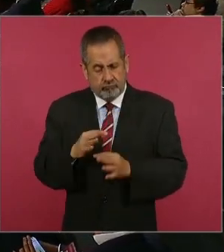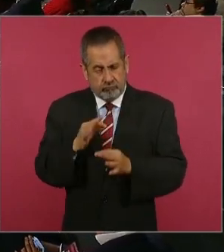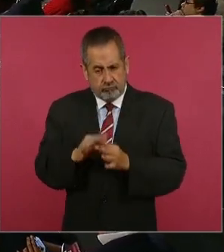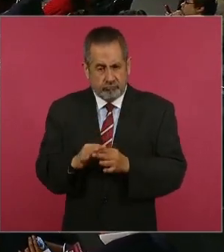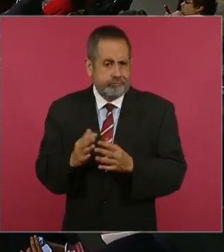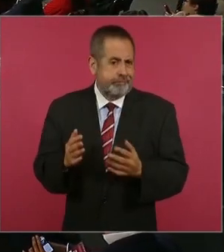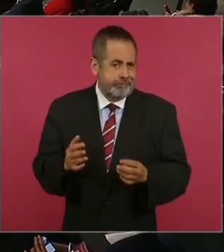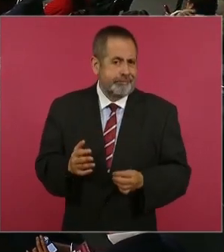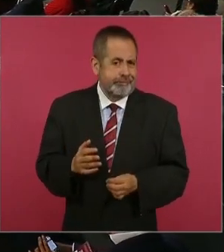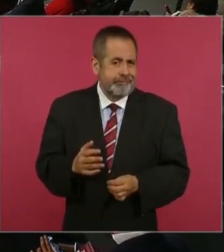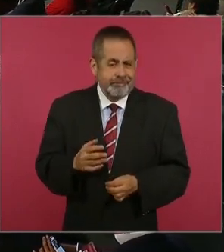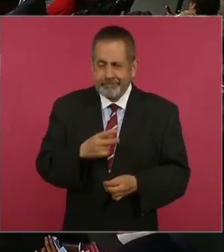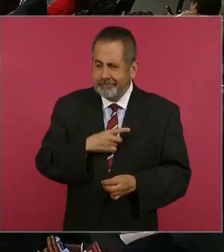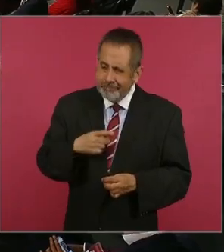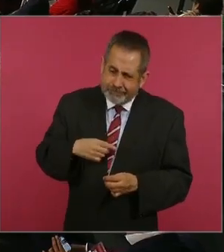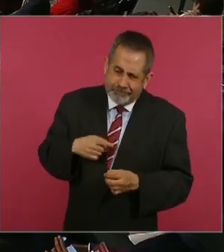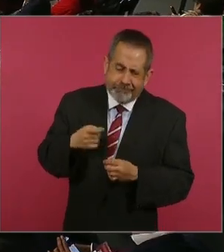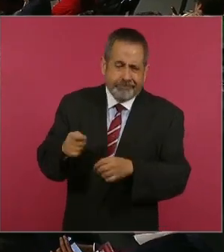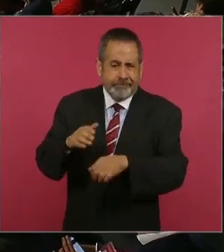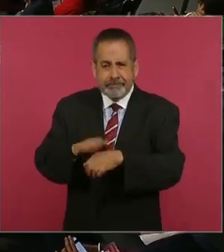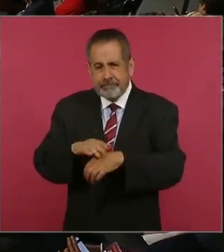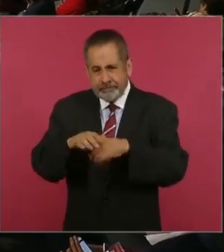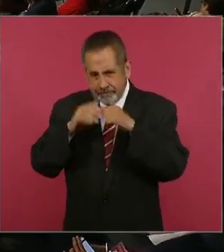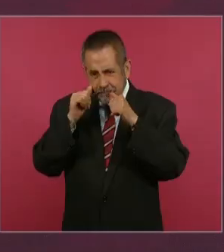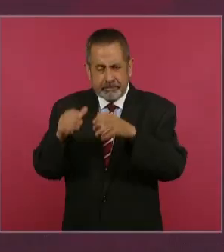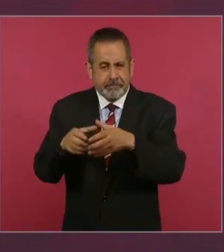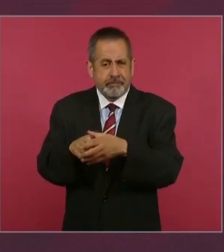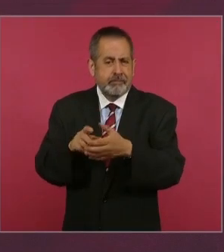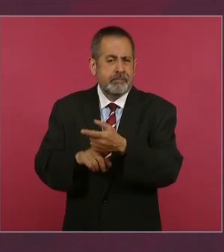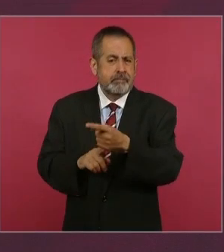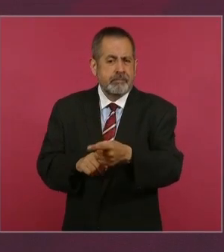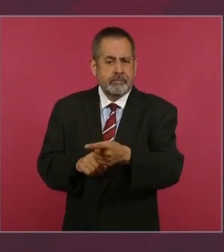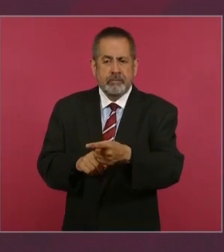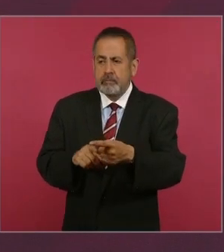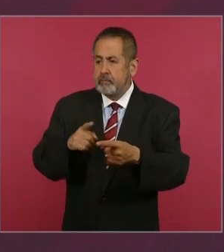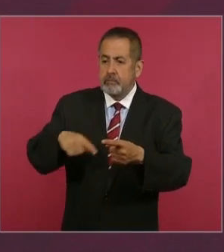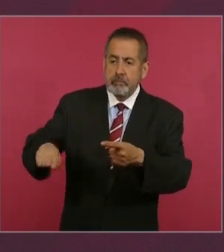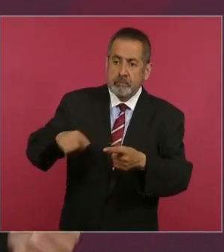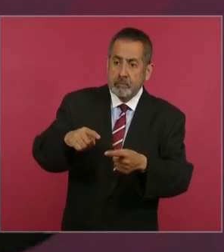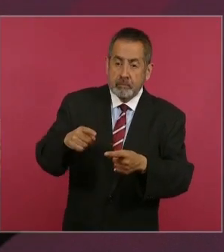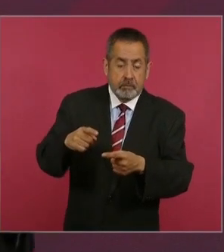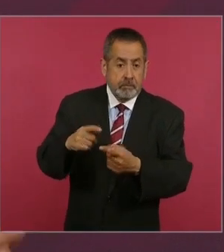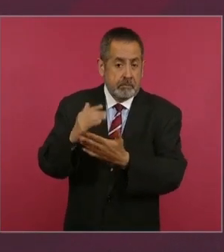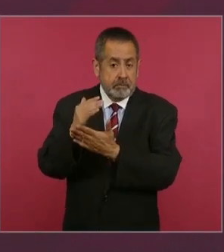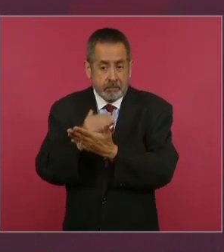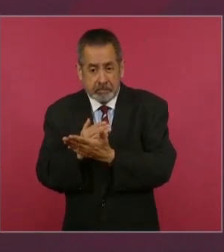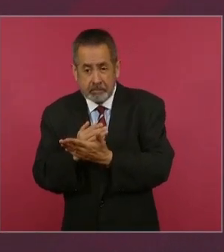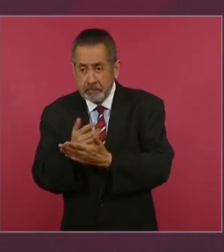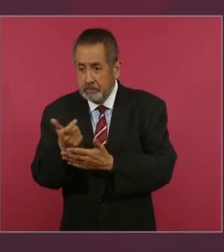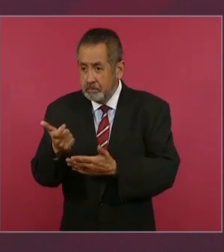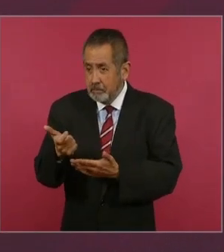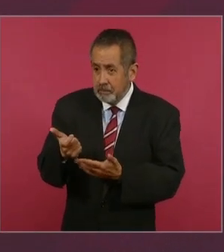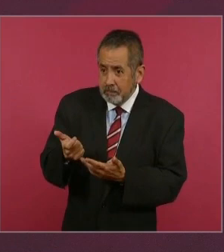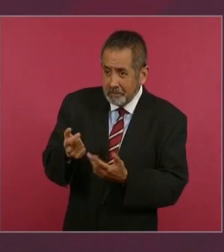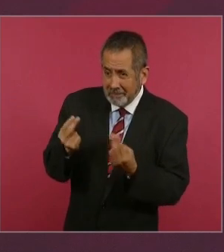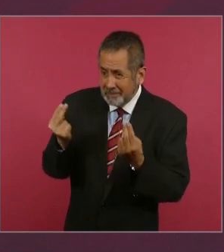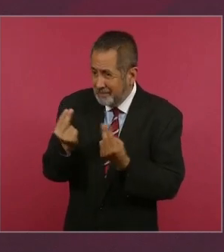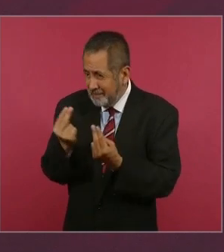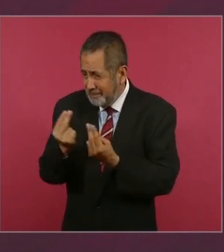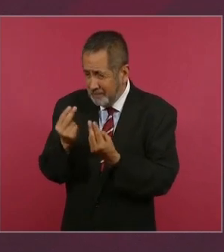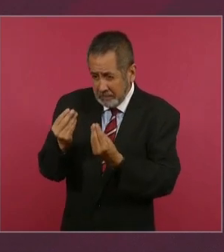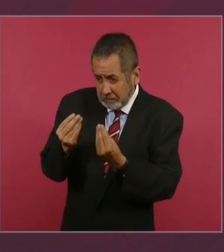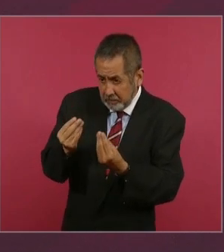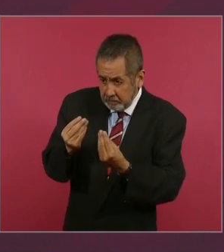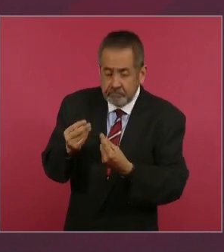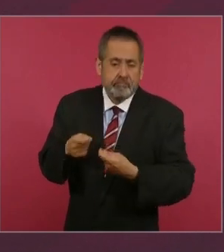se le tiene que dar más al que tiene menos o al que más lo